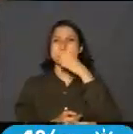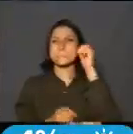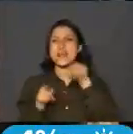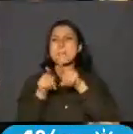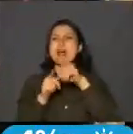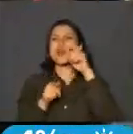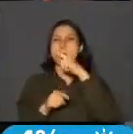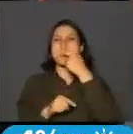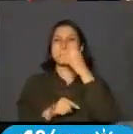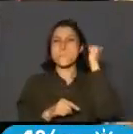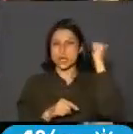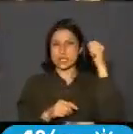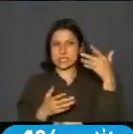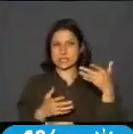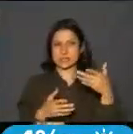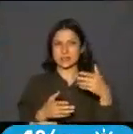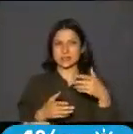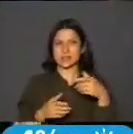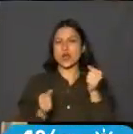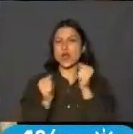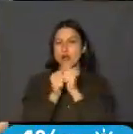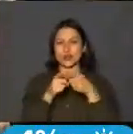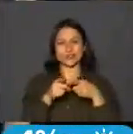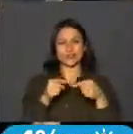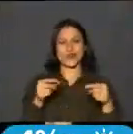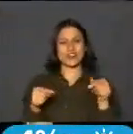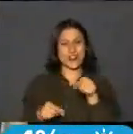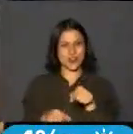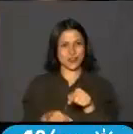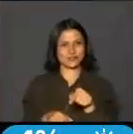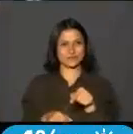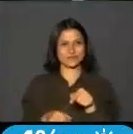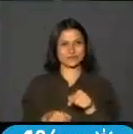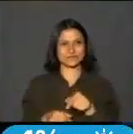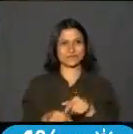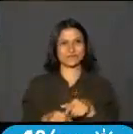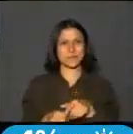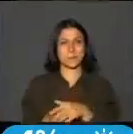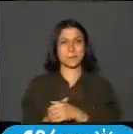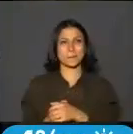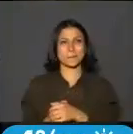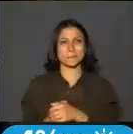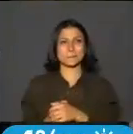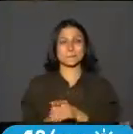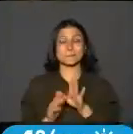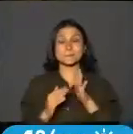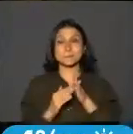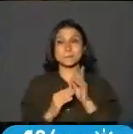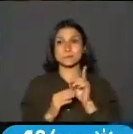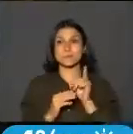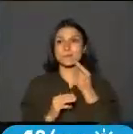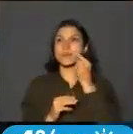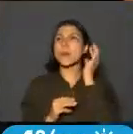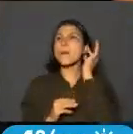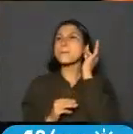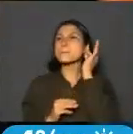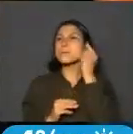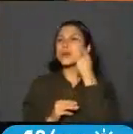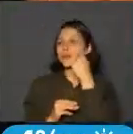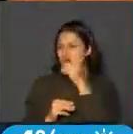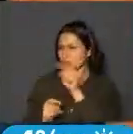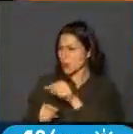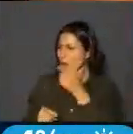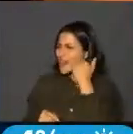sobrino del mandatario. Vea, sí. Mira, la verdad es que Bea, se metió a conversar con... Dime, Pri. Lo vemos disfrazado de Spider-Man, al